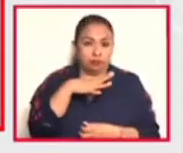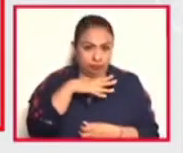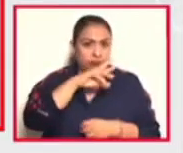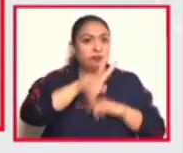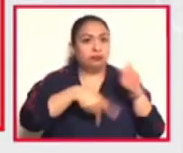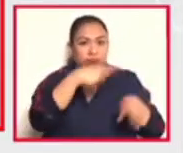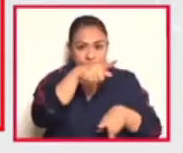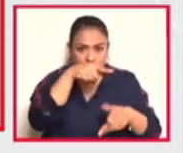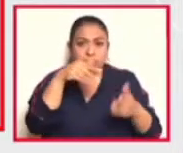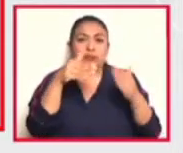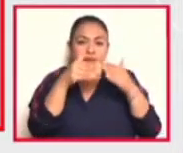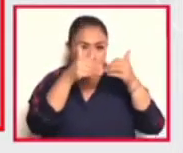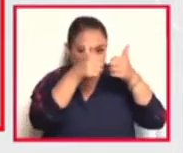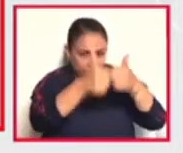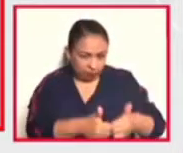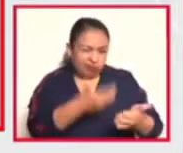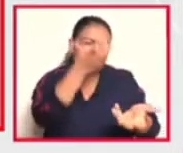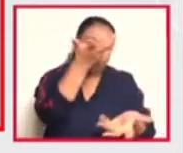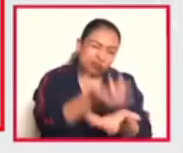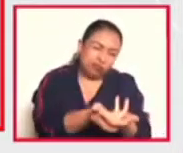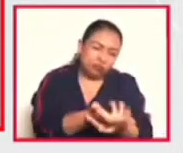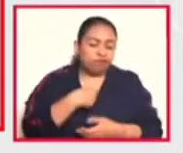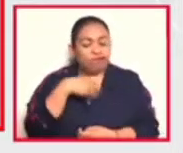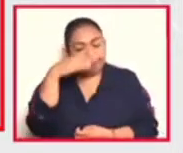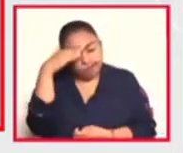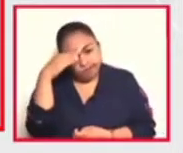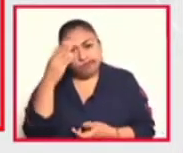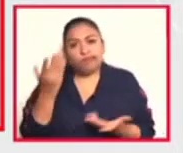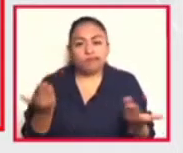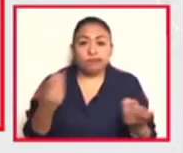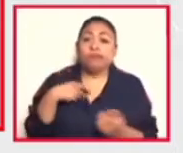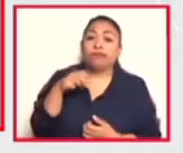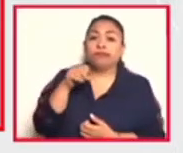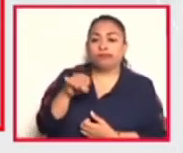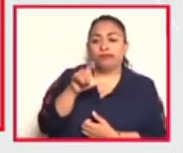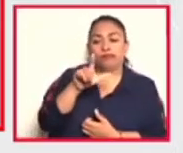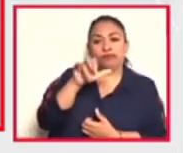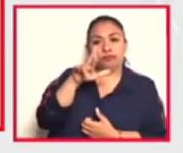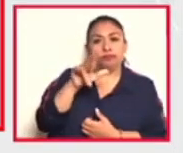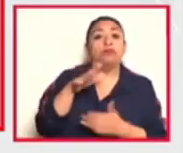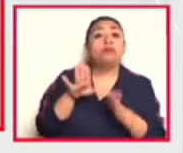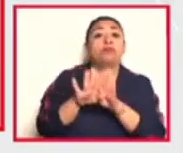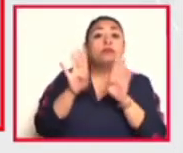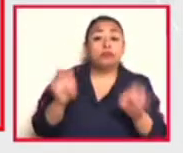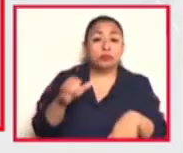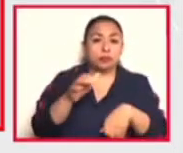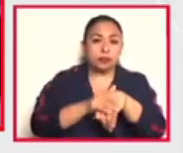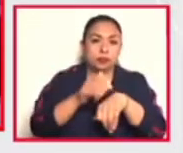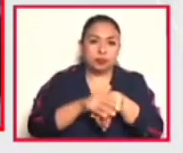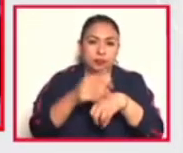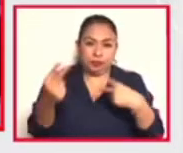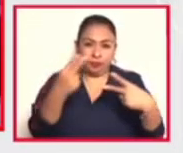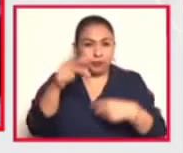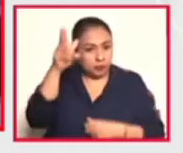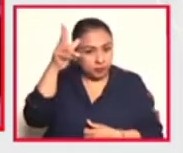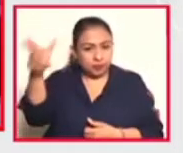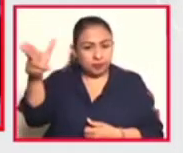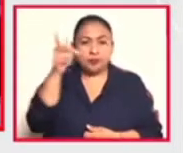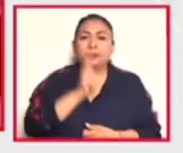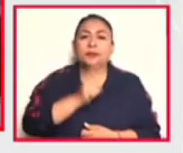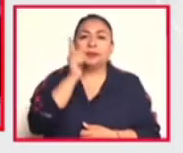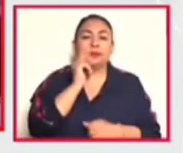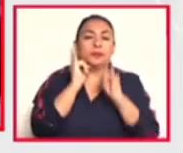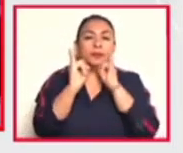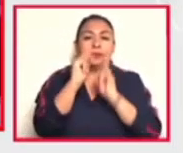probablemente descansando, reflexionando. Así es, mi querida Laura Barrera, ¿cómo estás, amigos del auditorio? Hola, Laura Regis, también en la traducción de